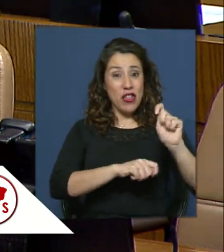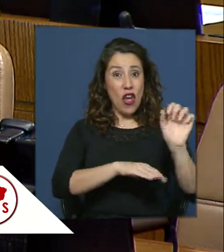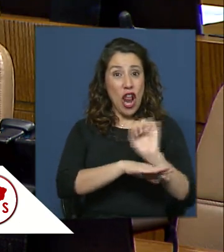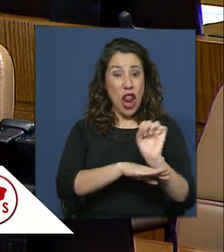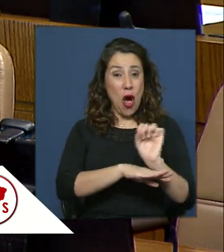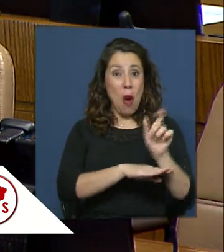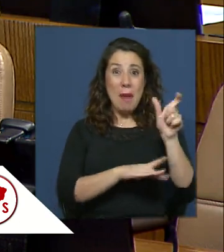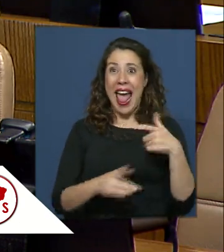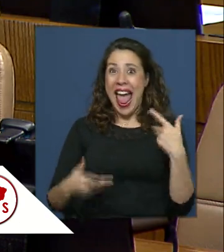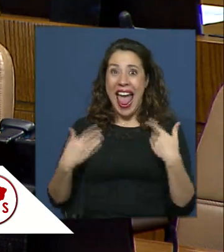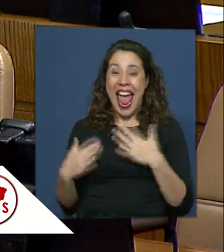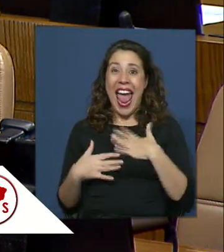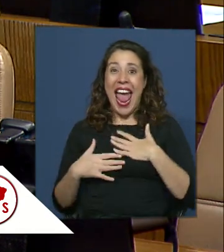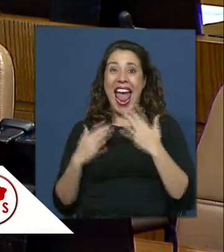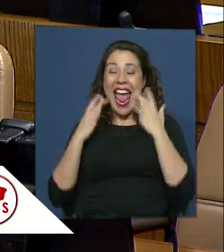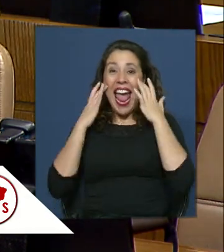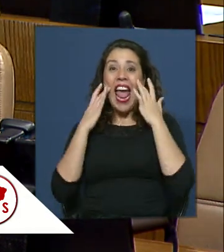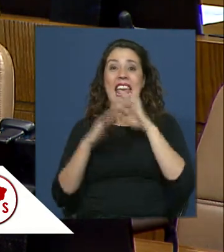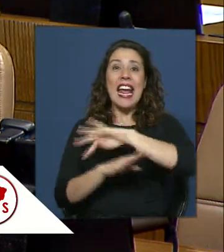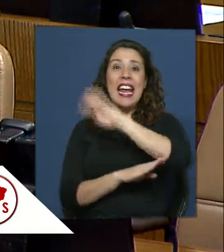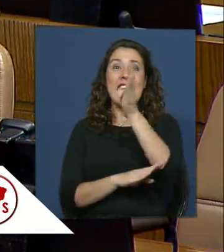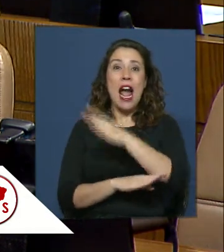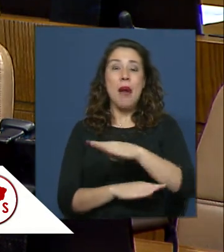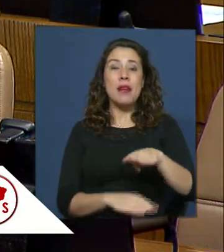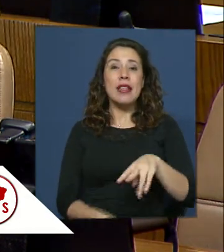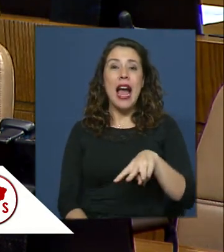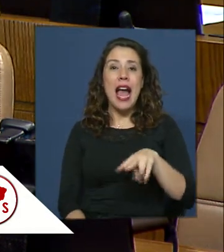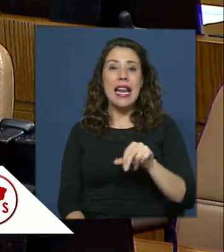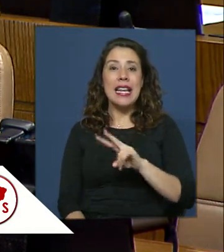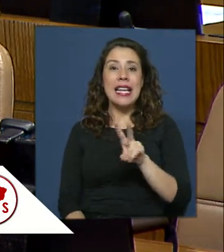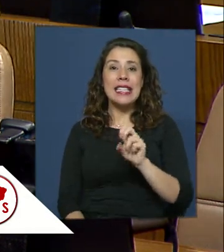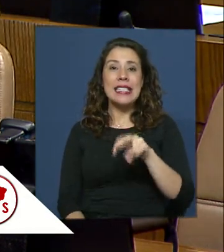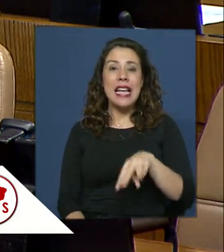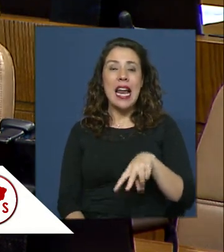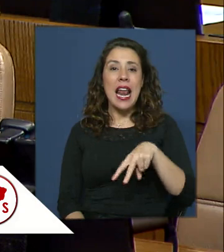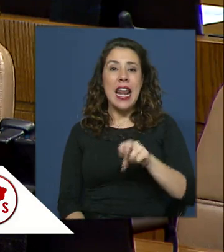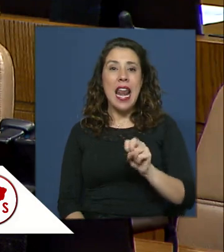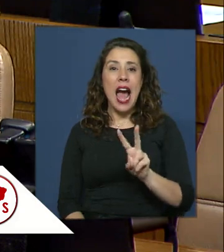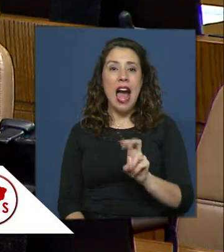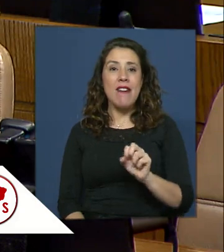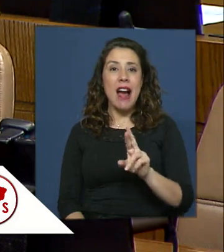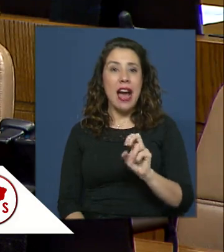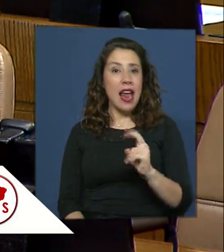joven muy entusiasmado, una camioneta Nissan Navara del 2008 que estaba muy bonita por fuera.